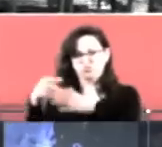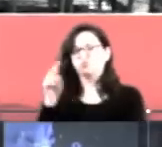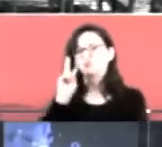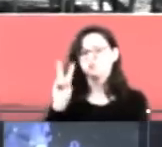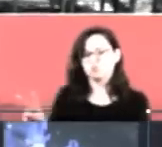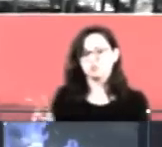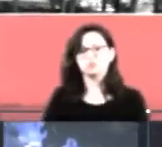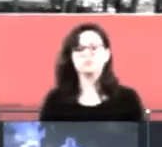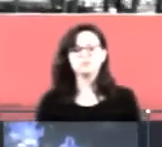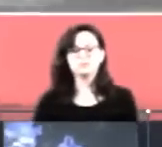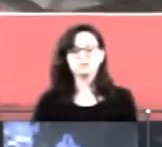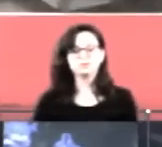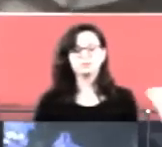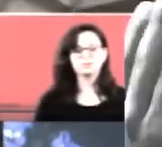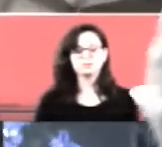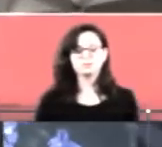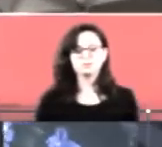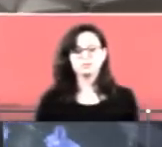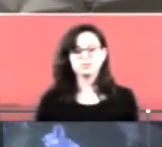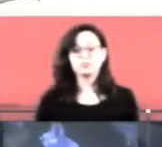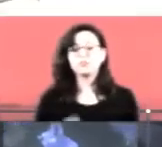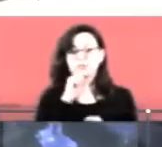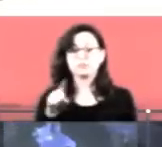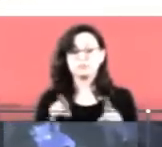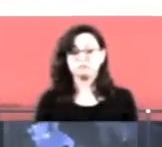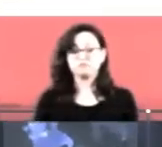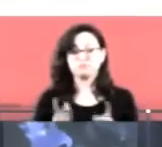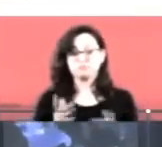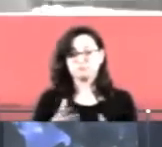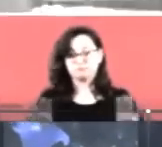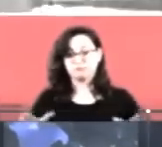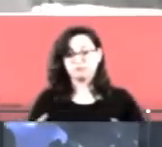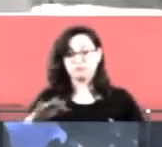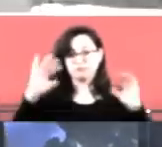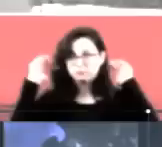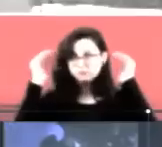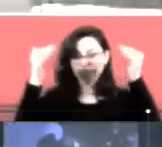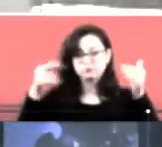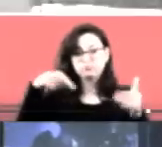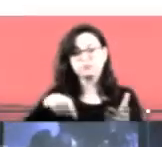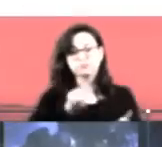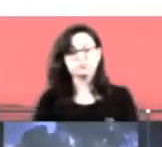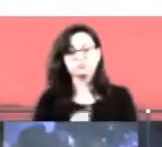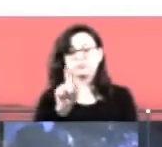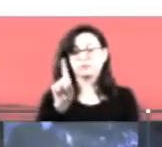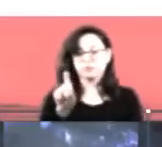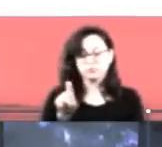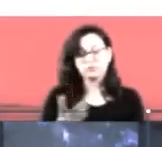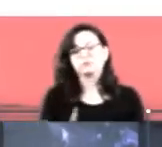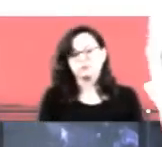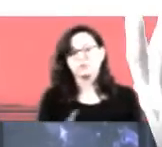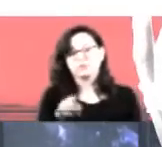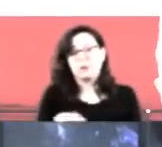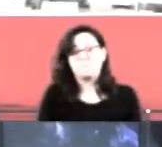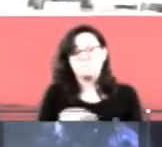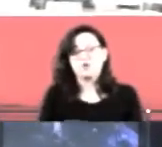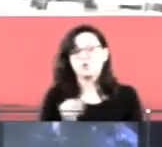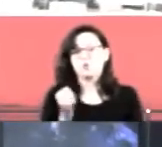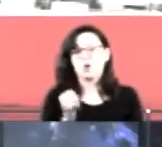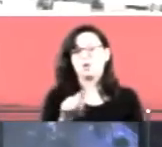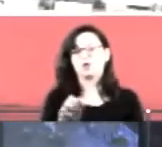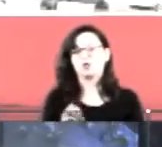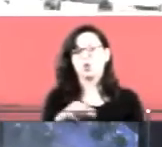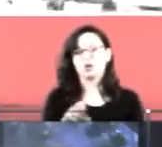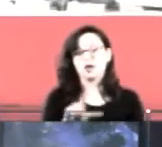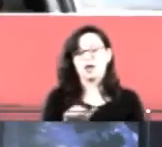publicado? Fíjate que no, y qué bueno que me lo preguntas, porque yo leí la nota en la mañana y dice, no hay fuente. Entonces dice,